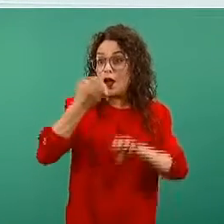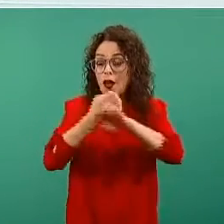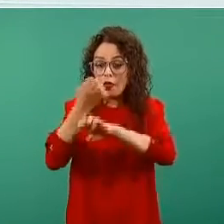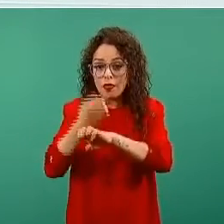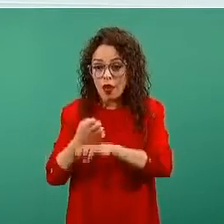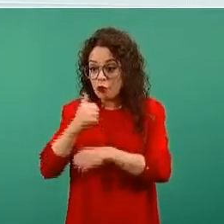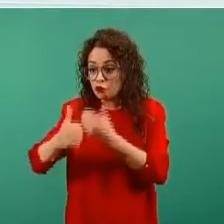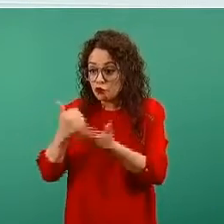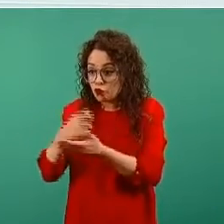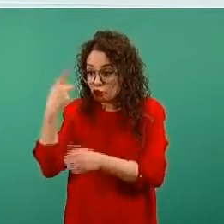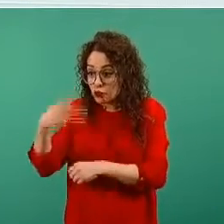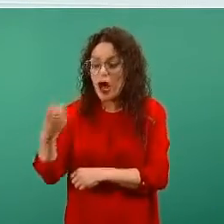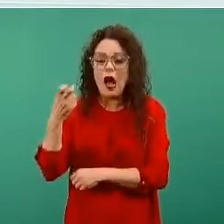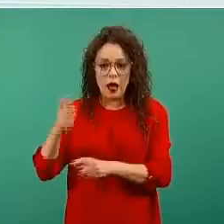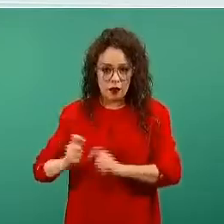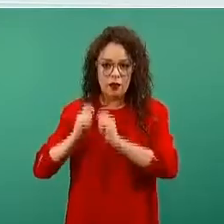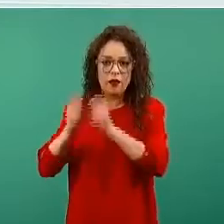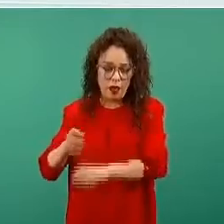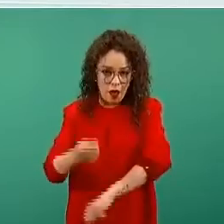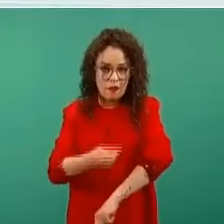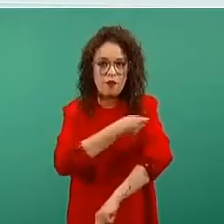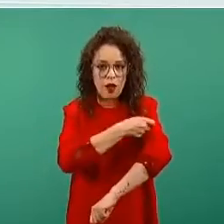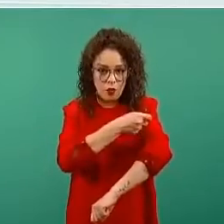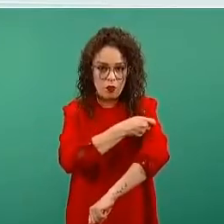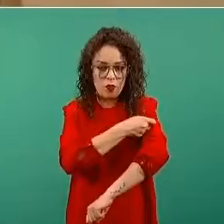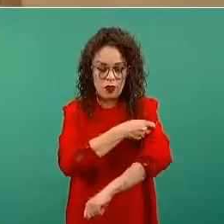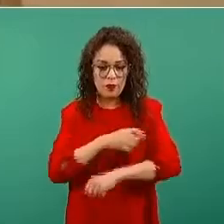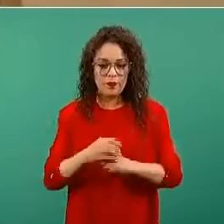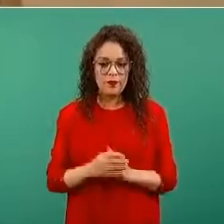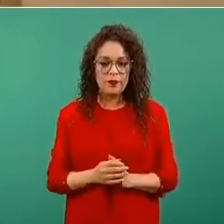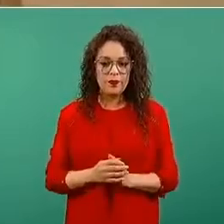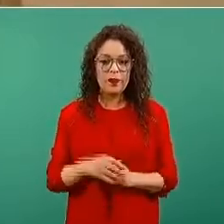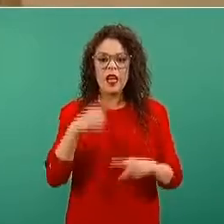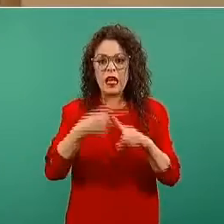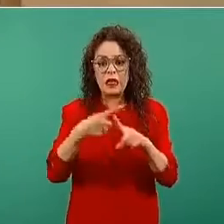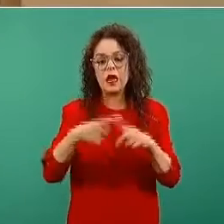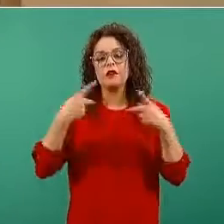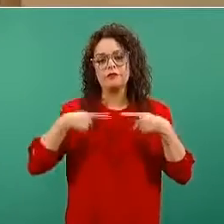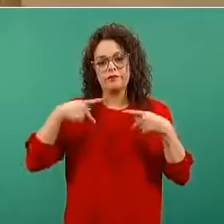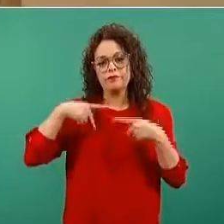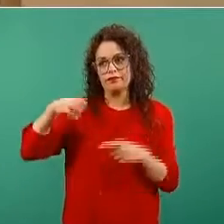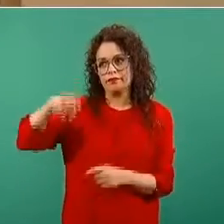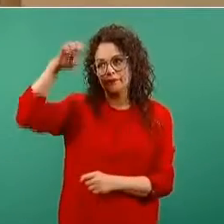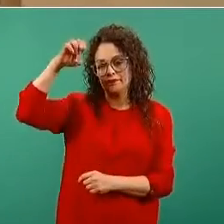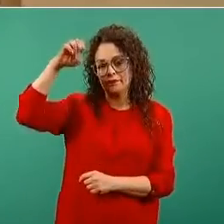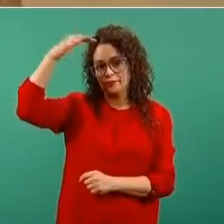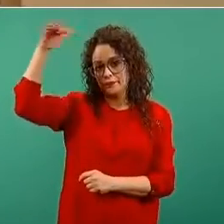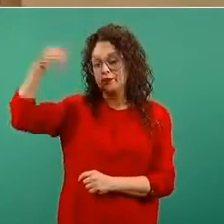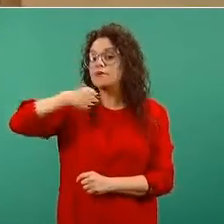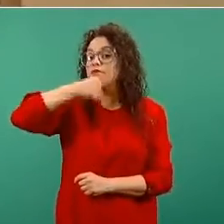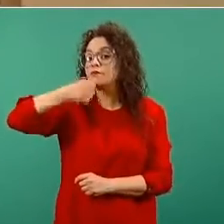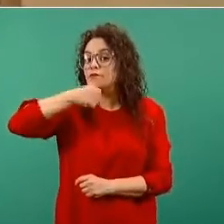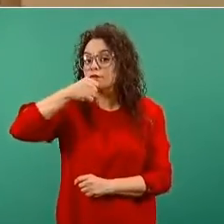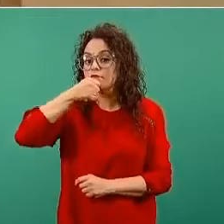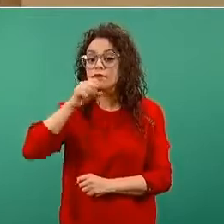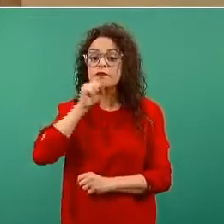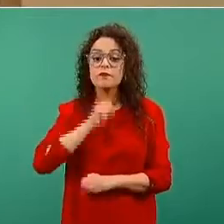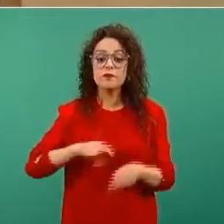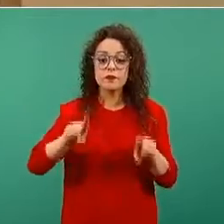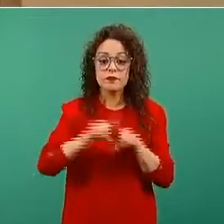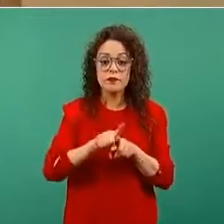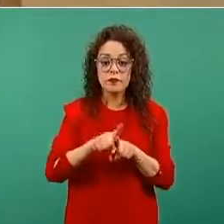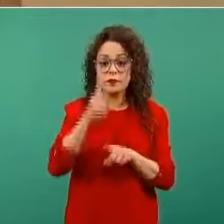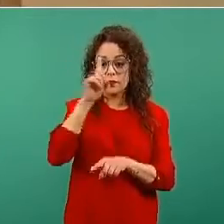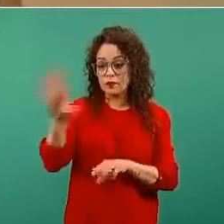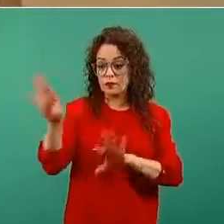este momento recibiendo vacuna para las personas adultas mayores. También se incluyen varias ciudades que no son